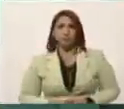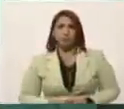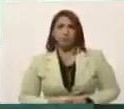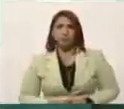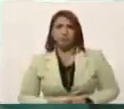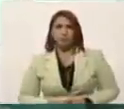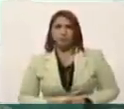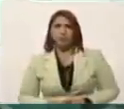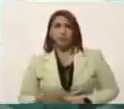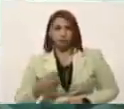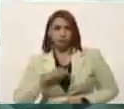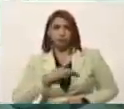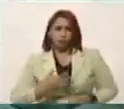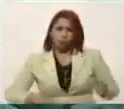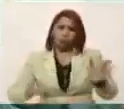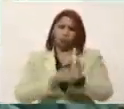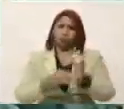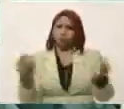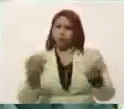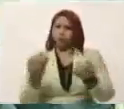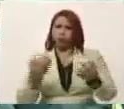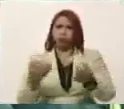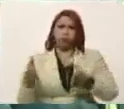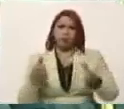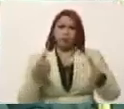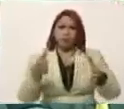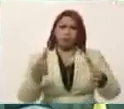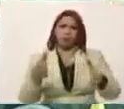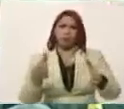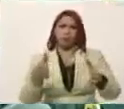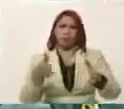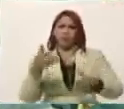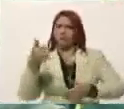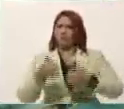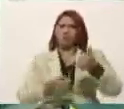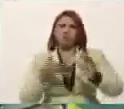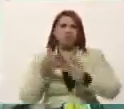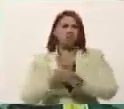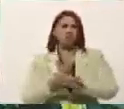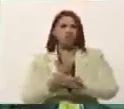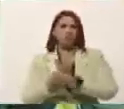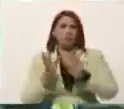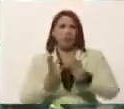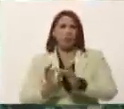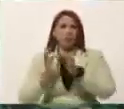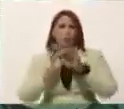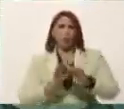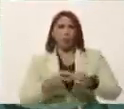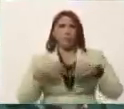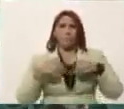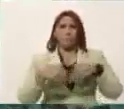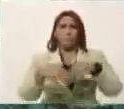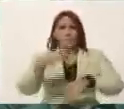a ratificar un camino, el camino de la unión militar,